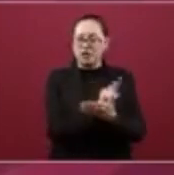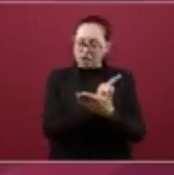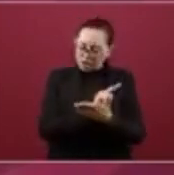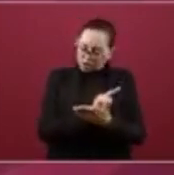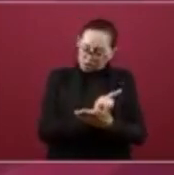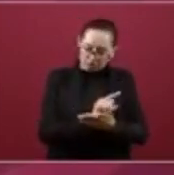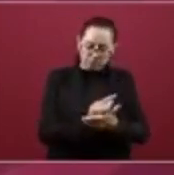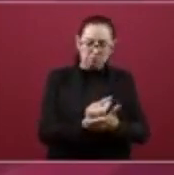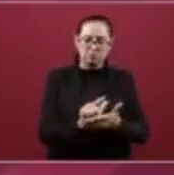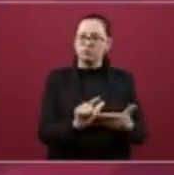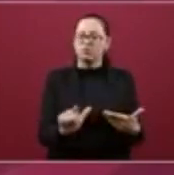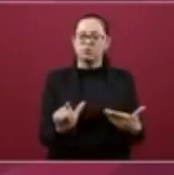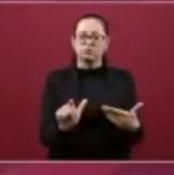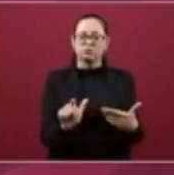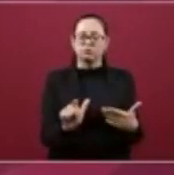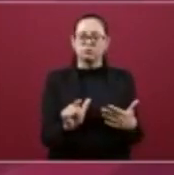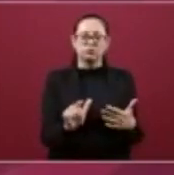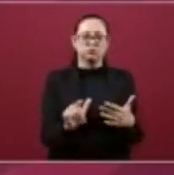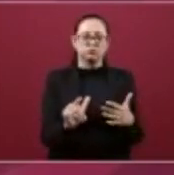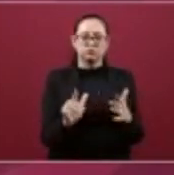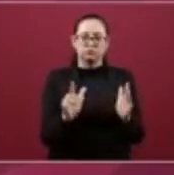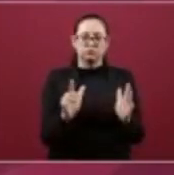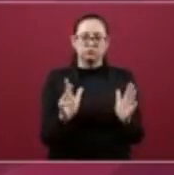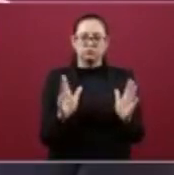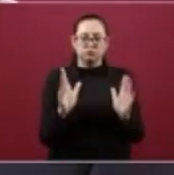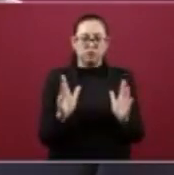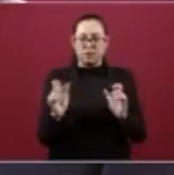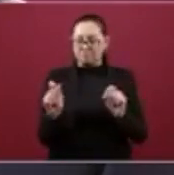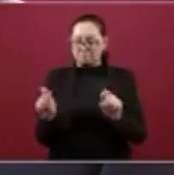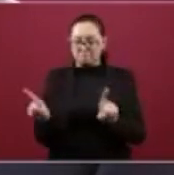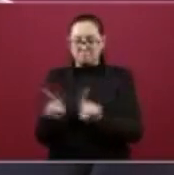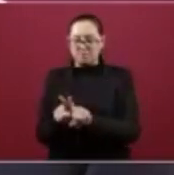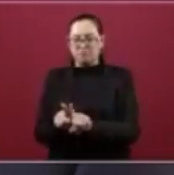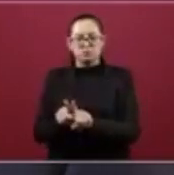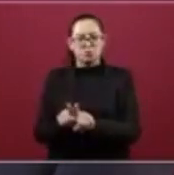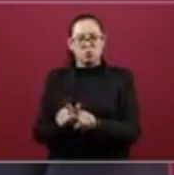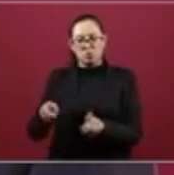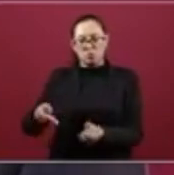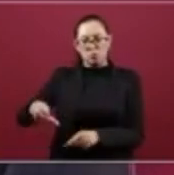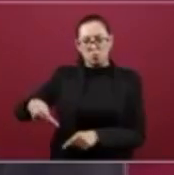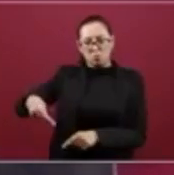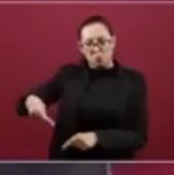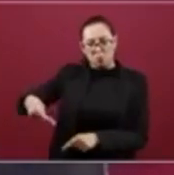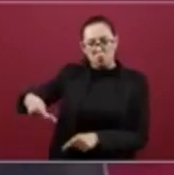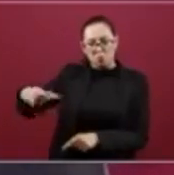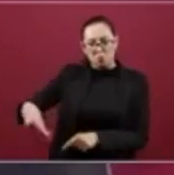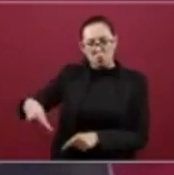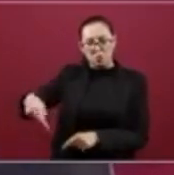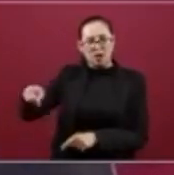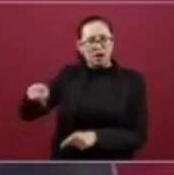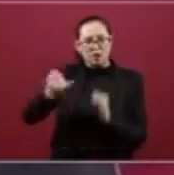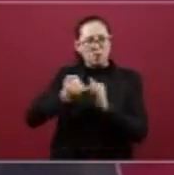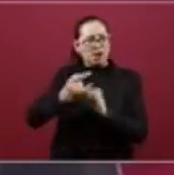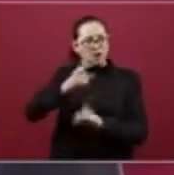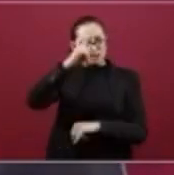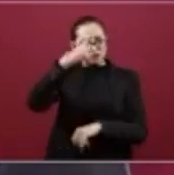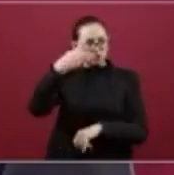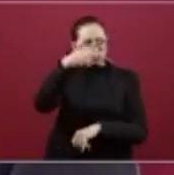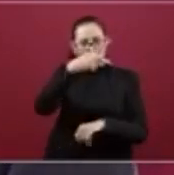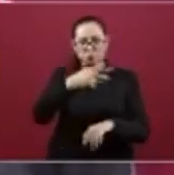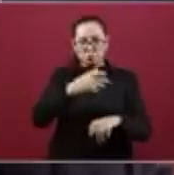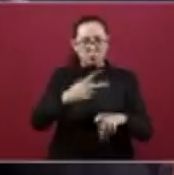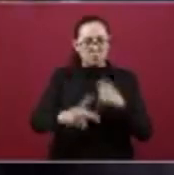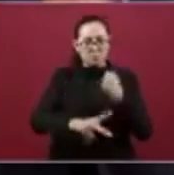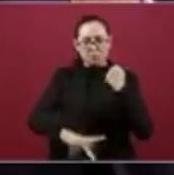que como están obligados a hacerlo en Canadá.